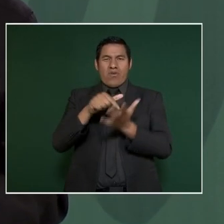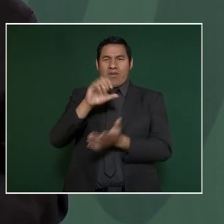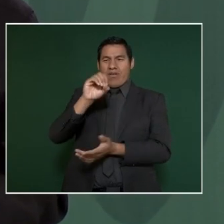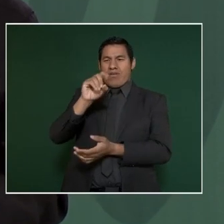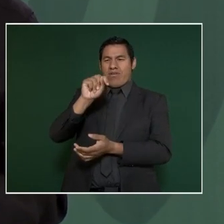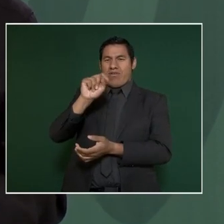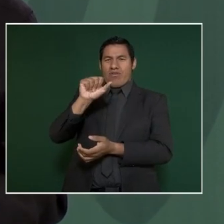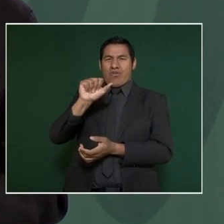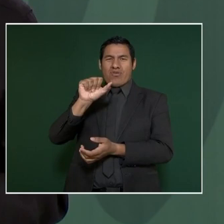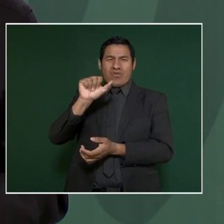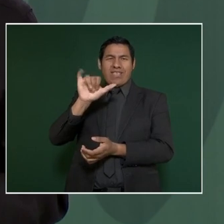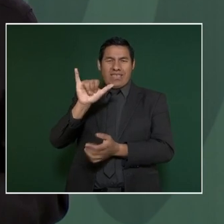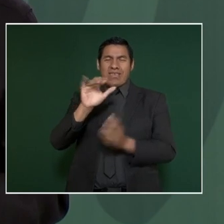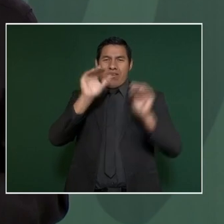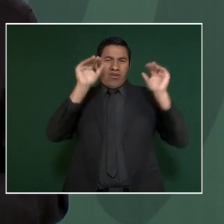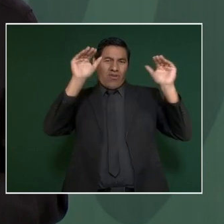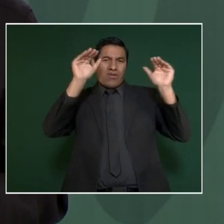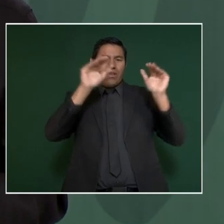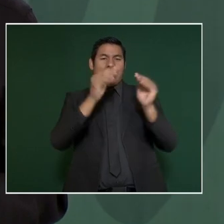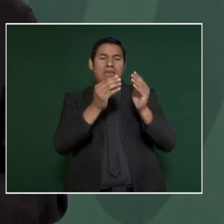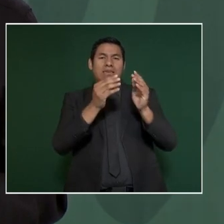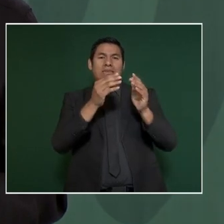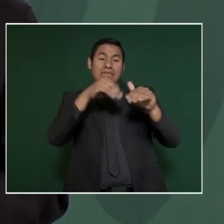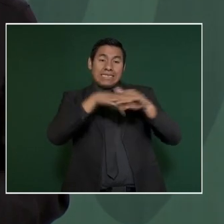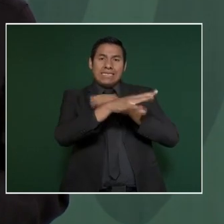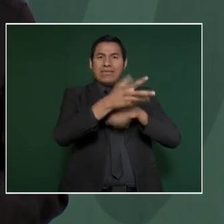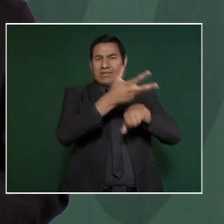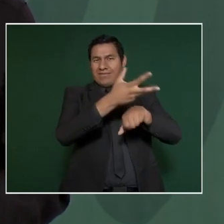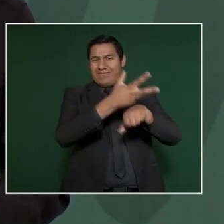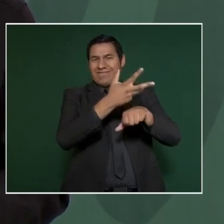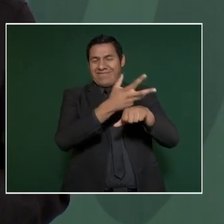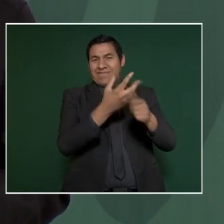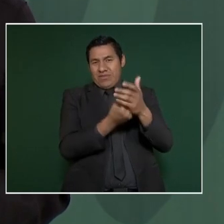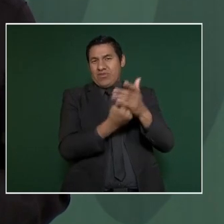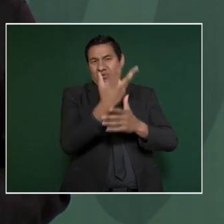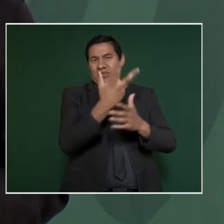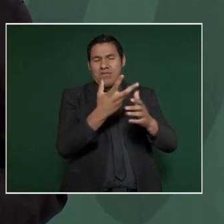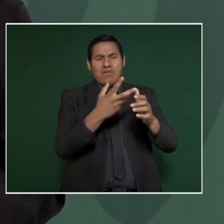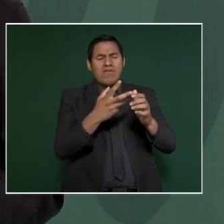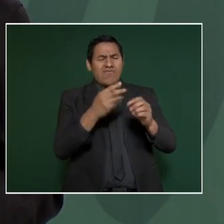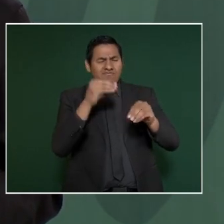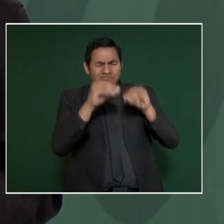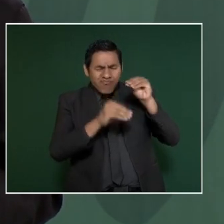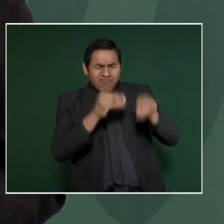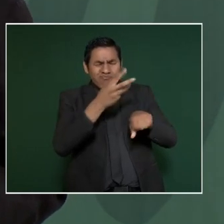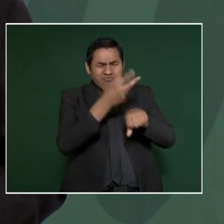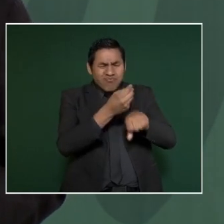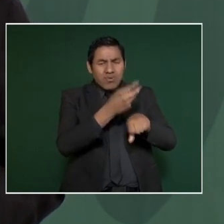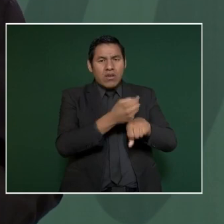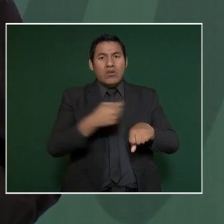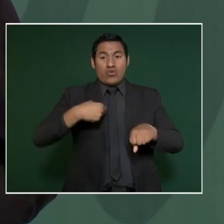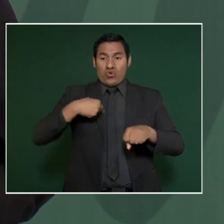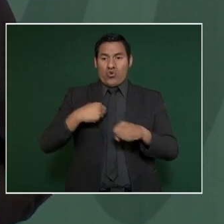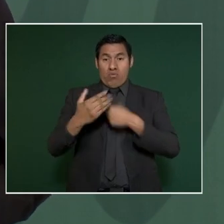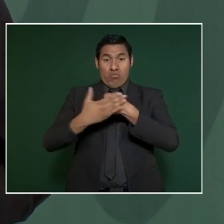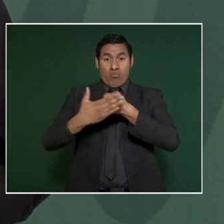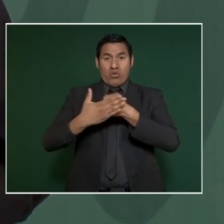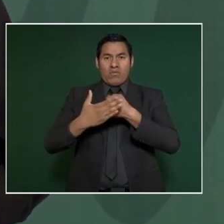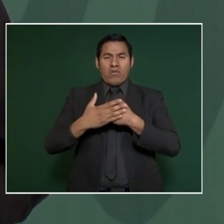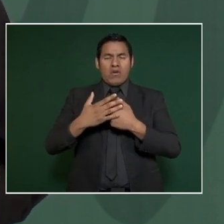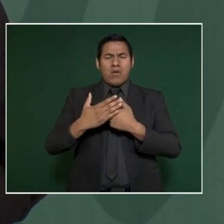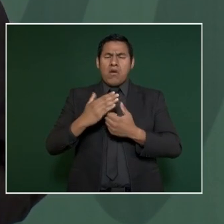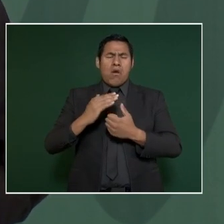Otay se va a terminar antes de que yo concluya y desde